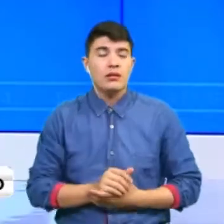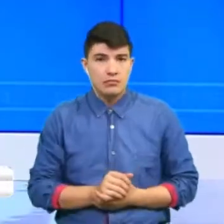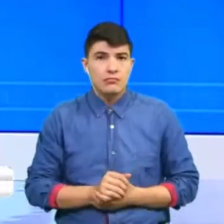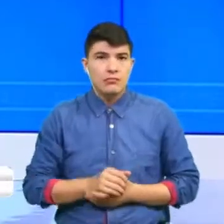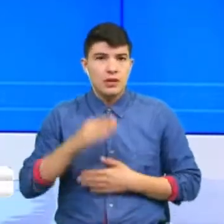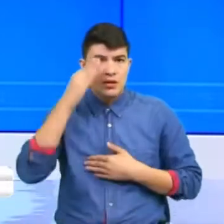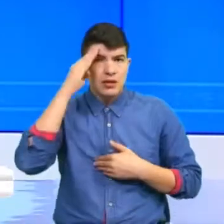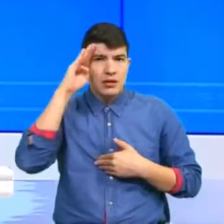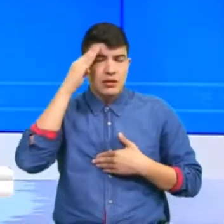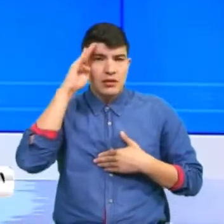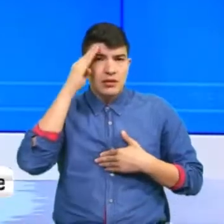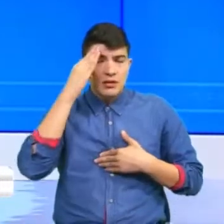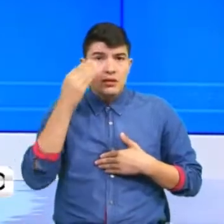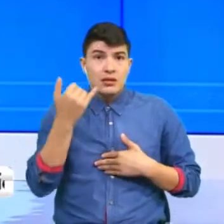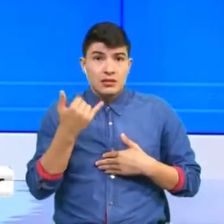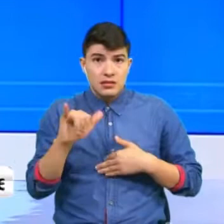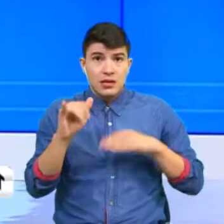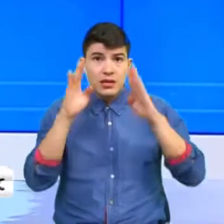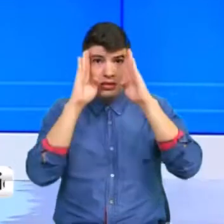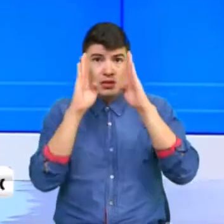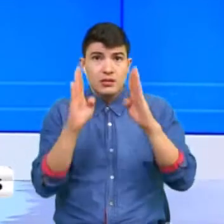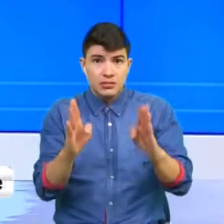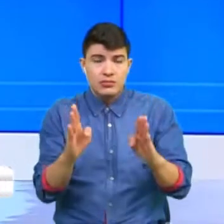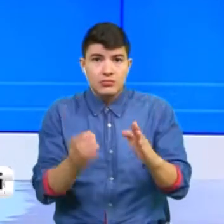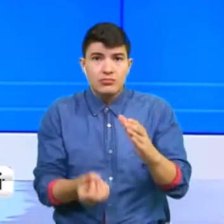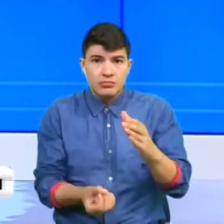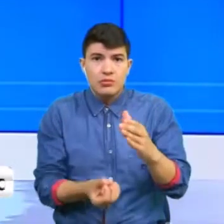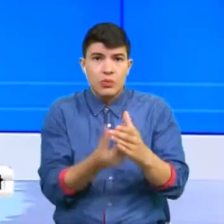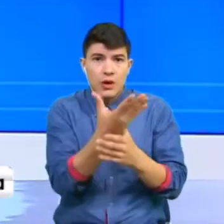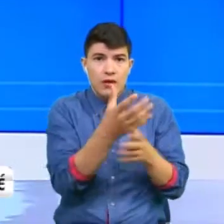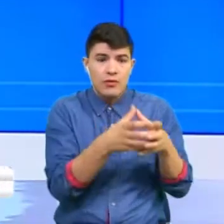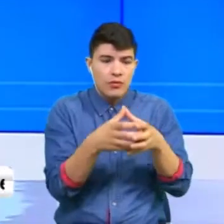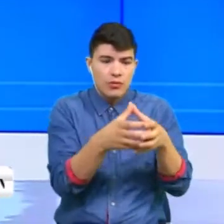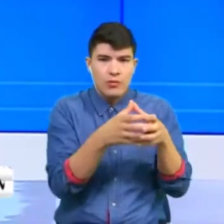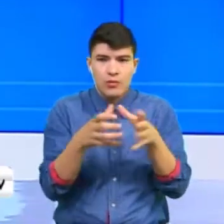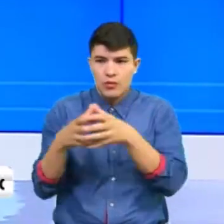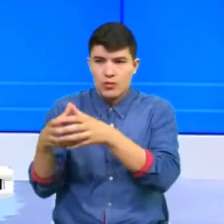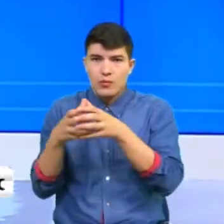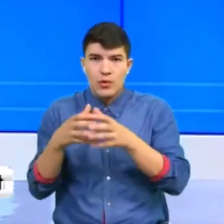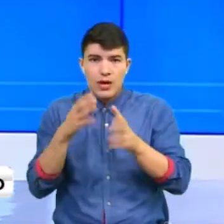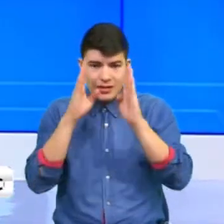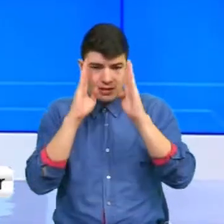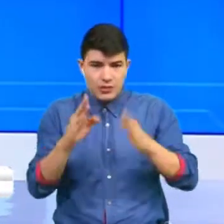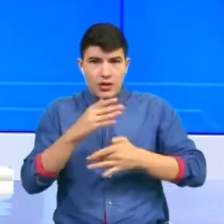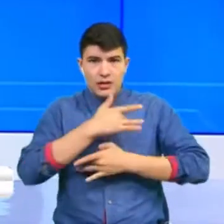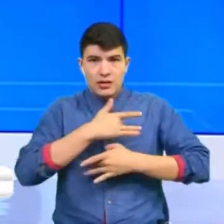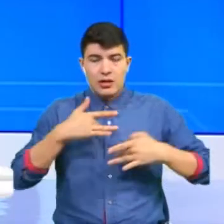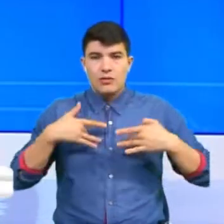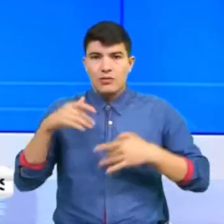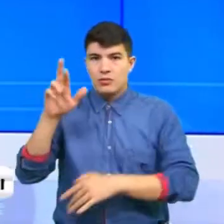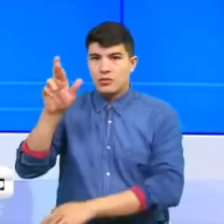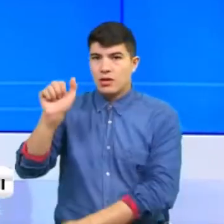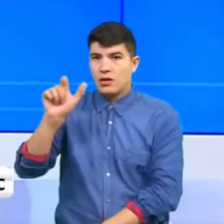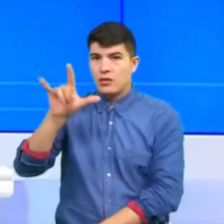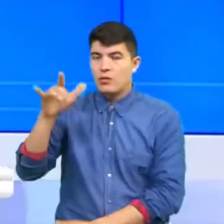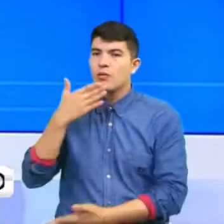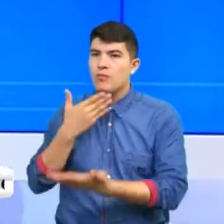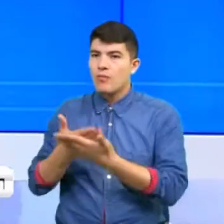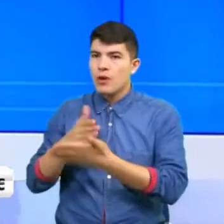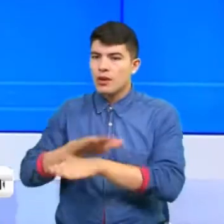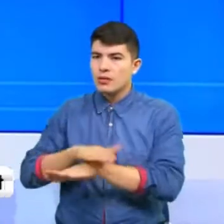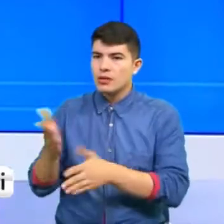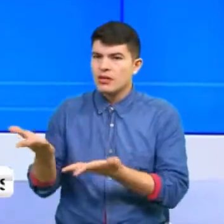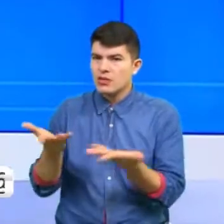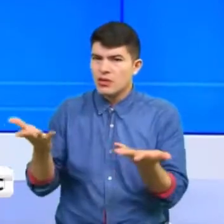autoridades ya están atentas y han creado dos grandes centros de salud. Con toda la información, Raúl Garzón, muy buenas tardes. ¿En